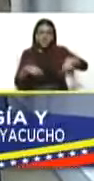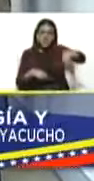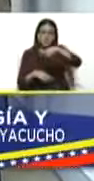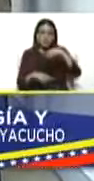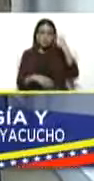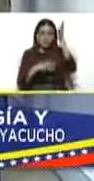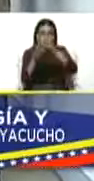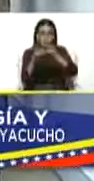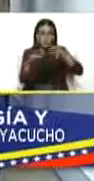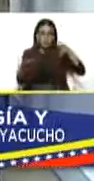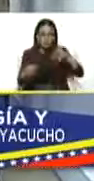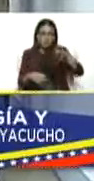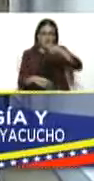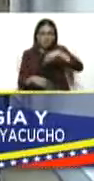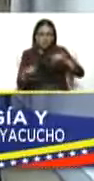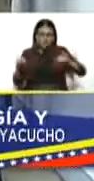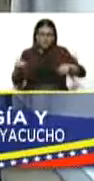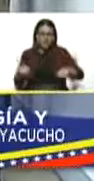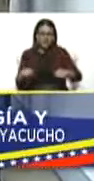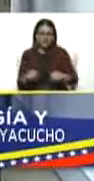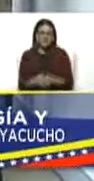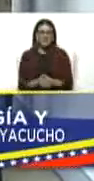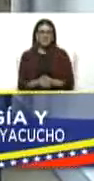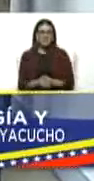Puerto Ayacucho amado, Puerto Ayacucho,